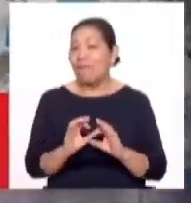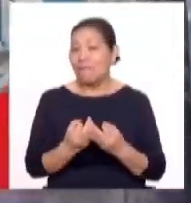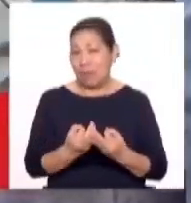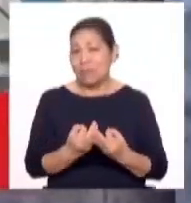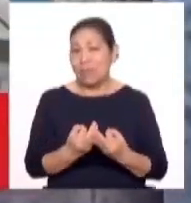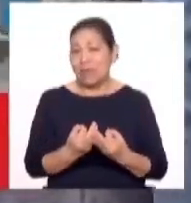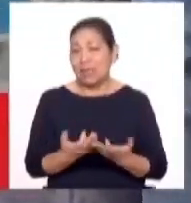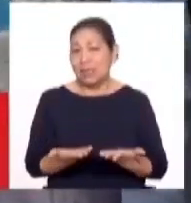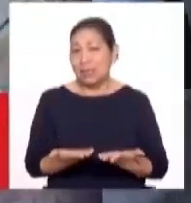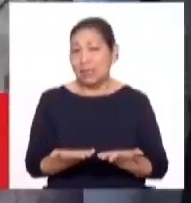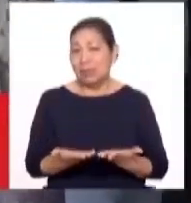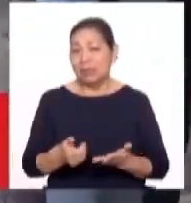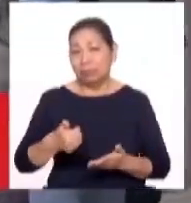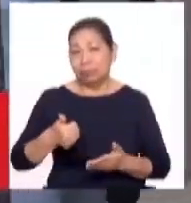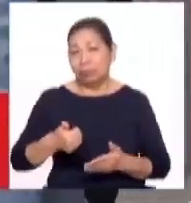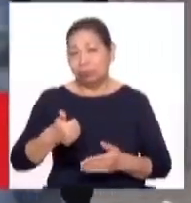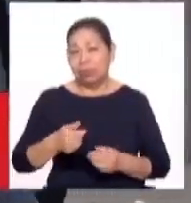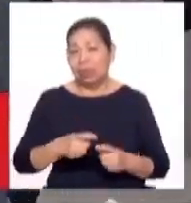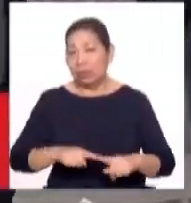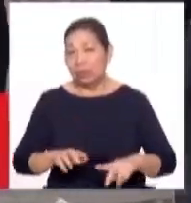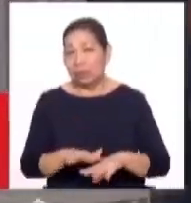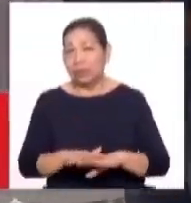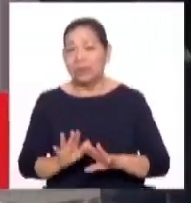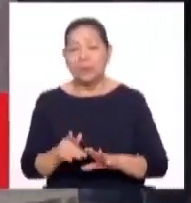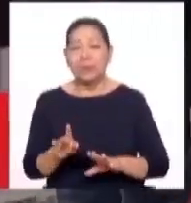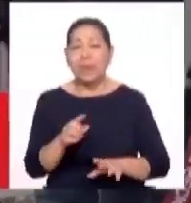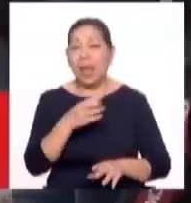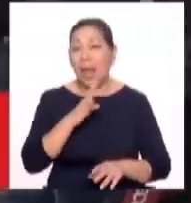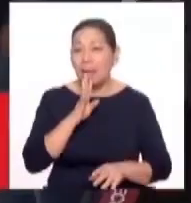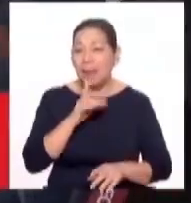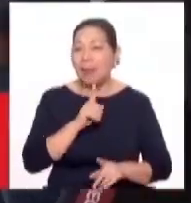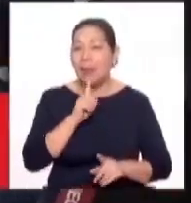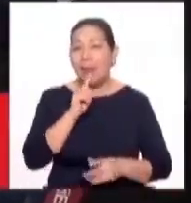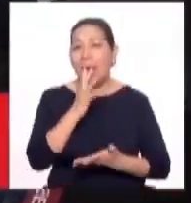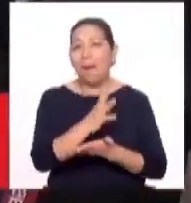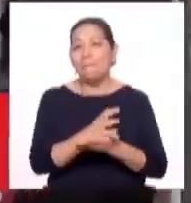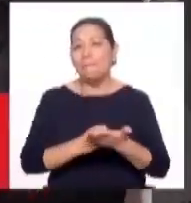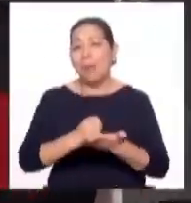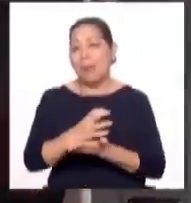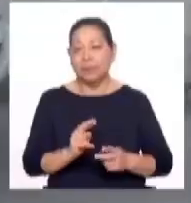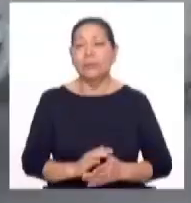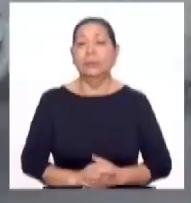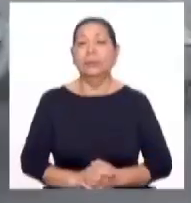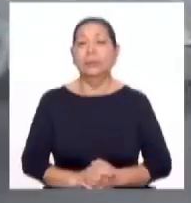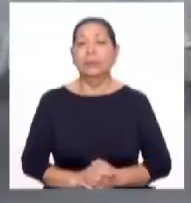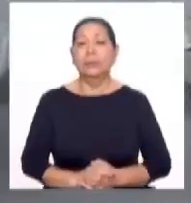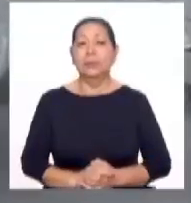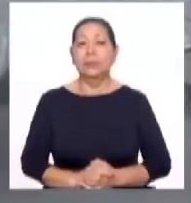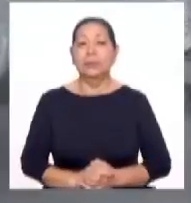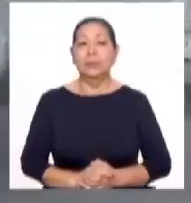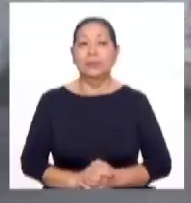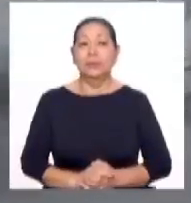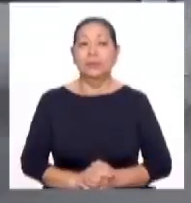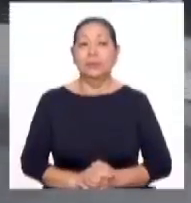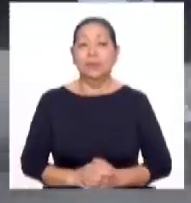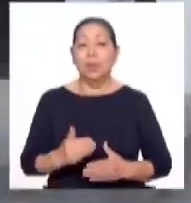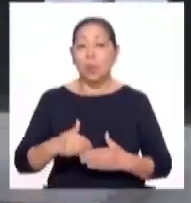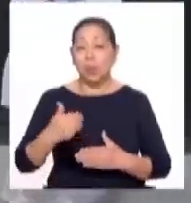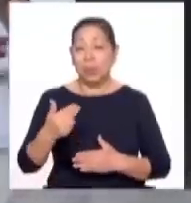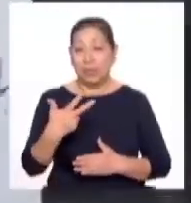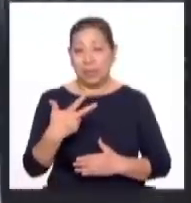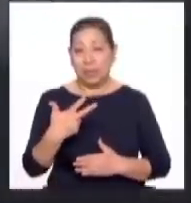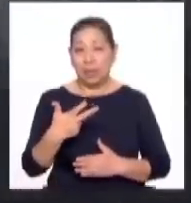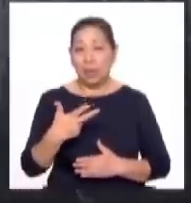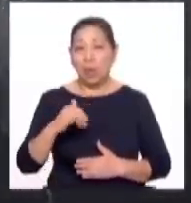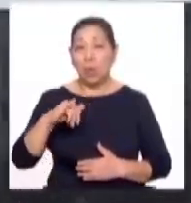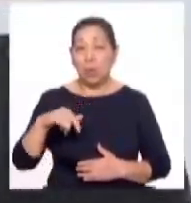productora Avícola fue secuestrada por un grupo de delincuentes tras ser interceptada en la cuadra TR de la venida Julio cello el hecho